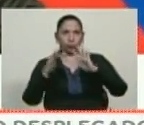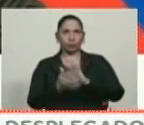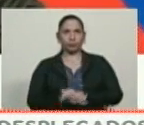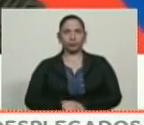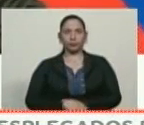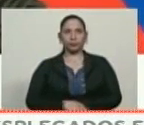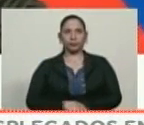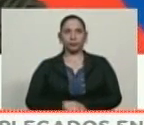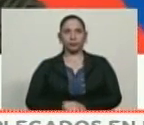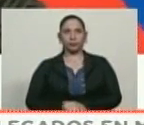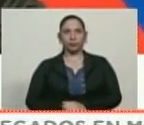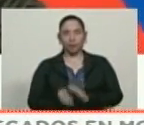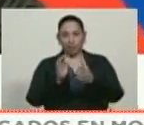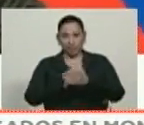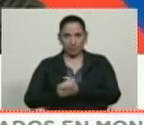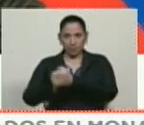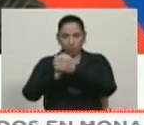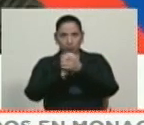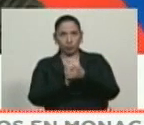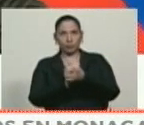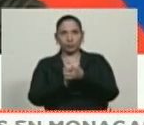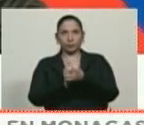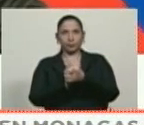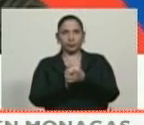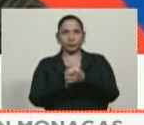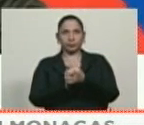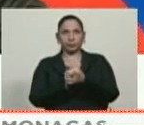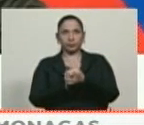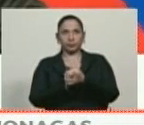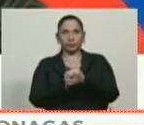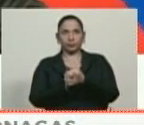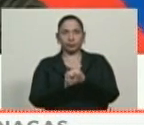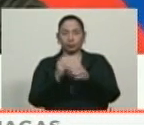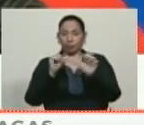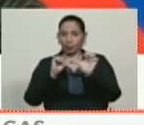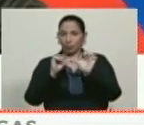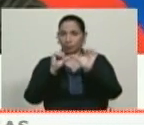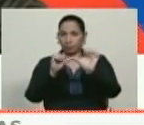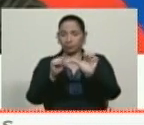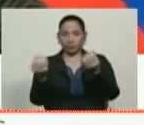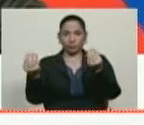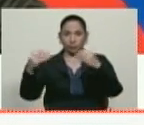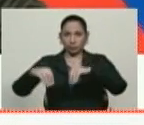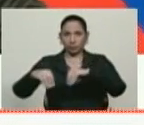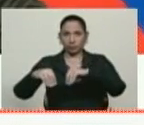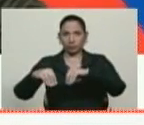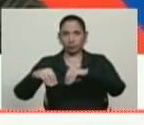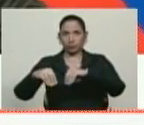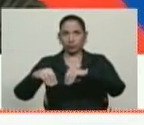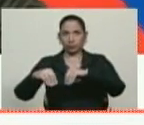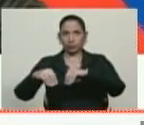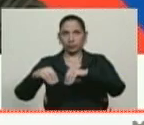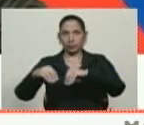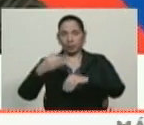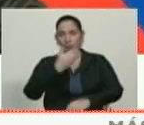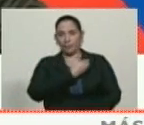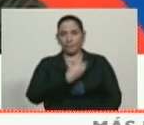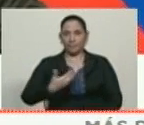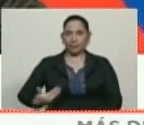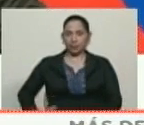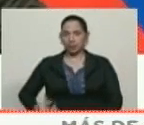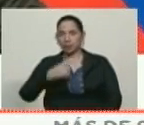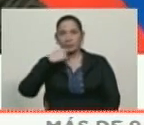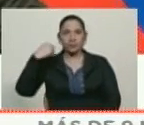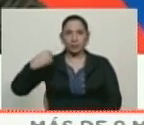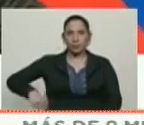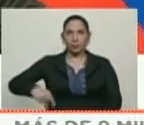número de ámbitos. Y en continuación de los acuerdos de lo acordado por los presidentes Putin y Maduro en el